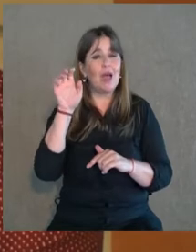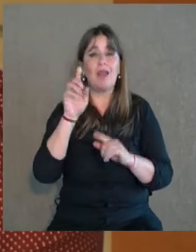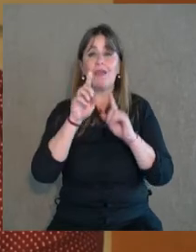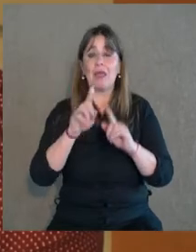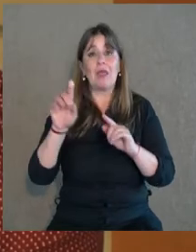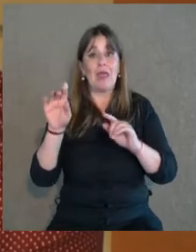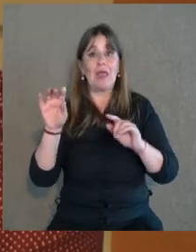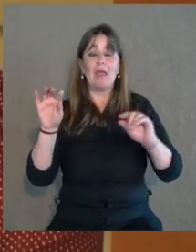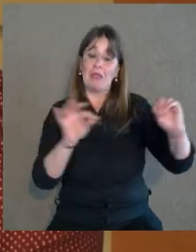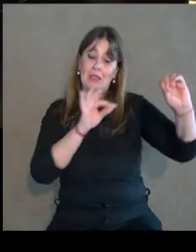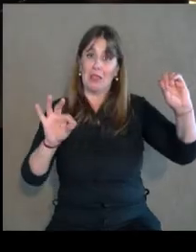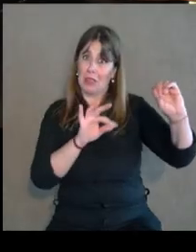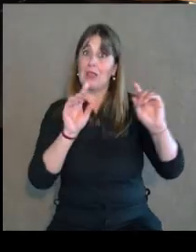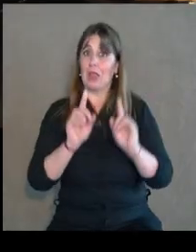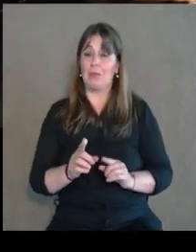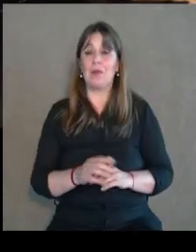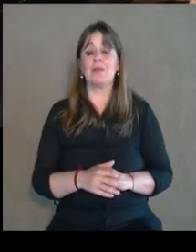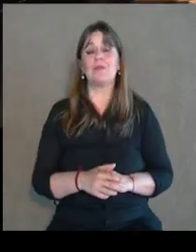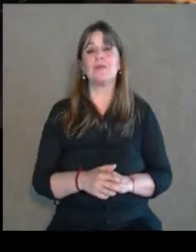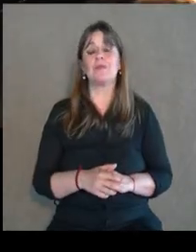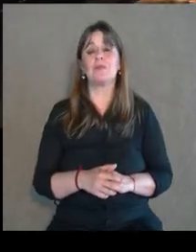divertido de tocar también bien